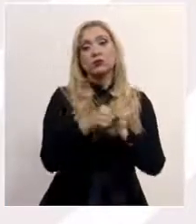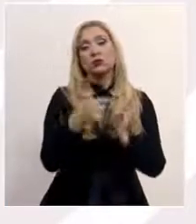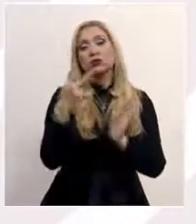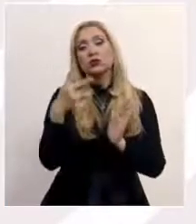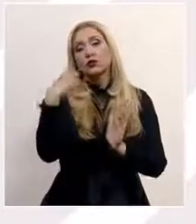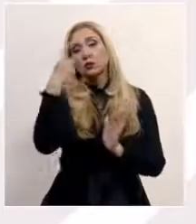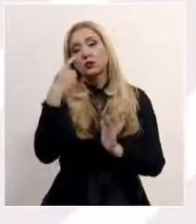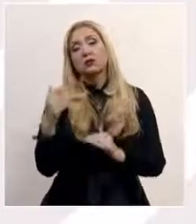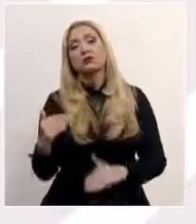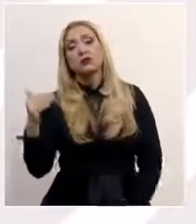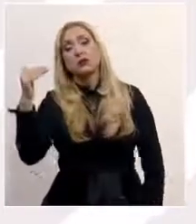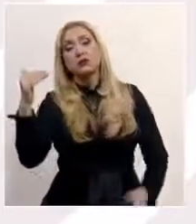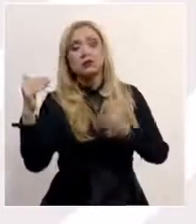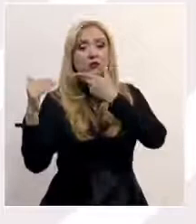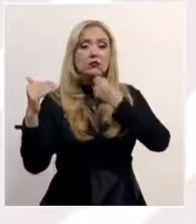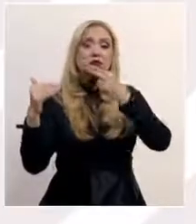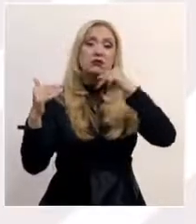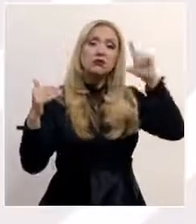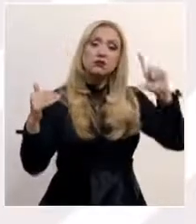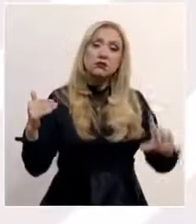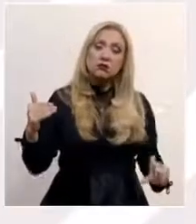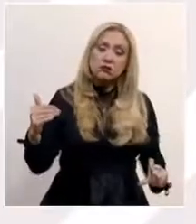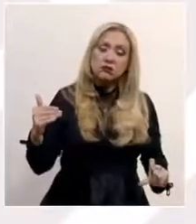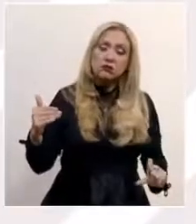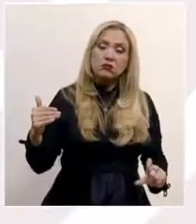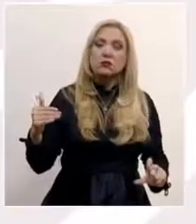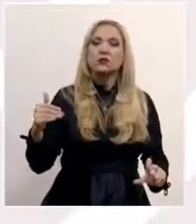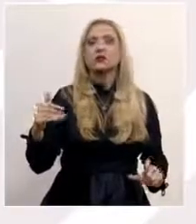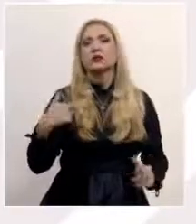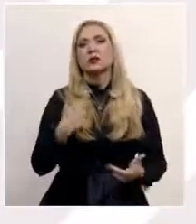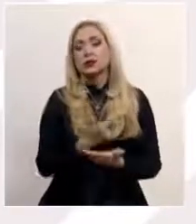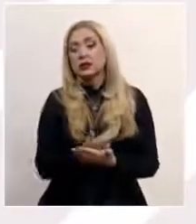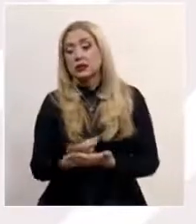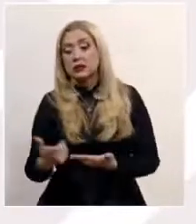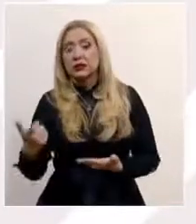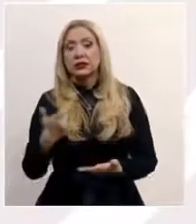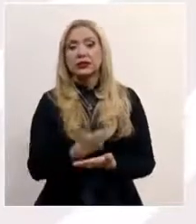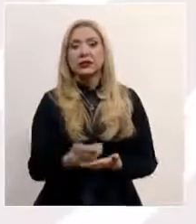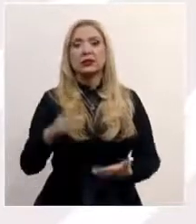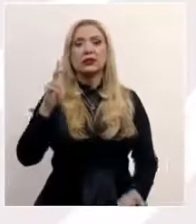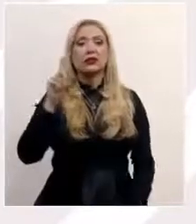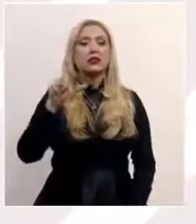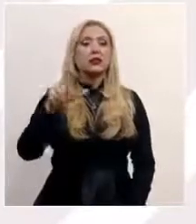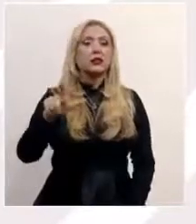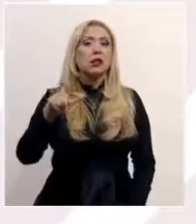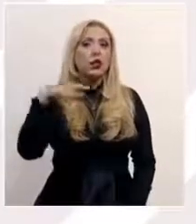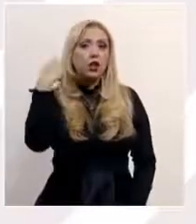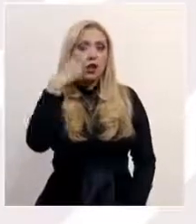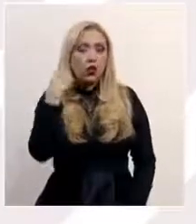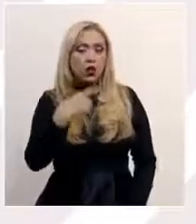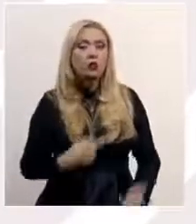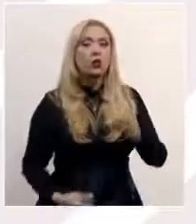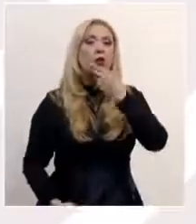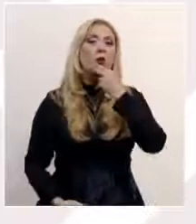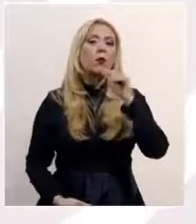que los hombres. En promedio trabajan en un empleo remunerado 37.9 horas a la semana, los hombres 47.7. O